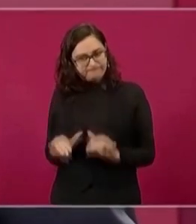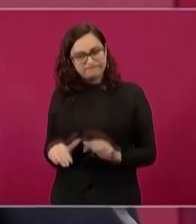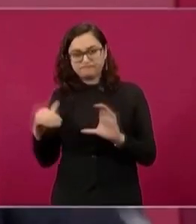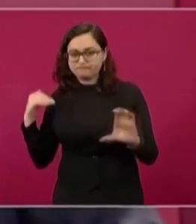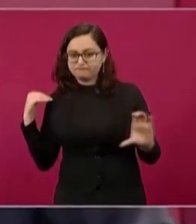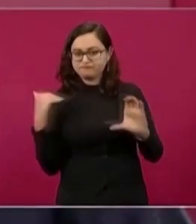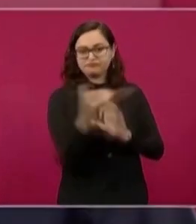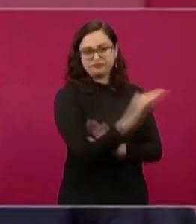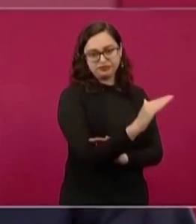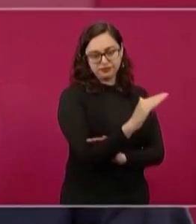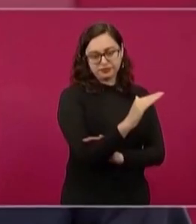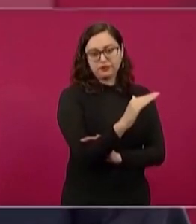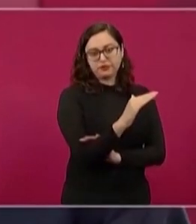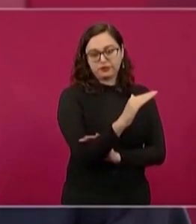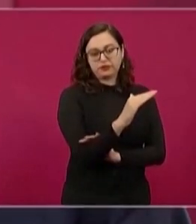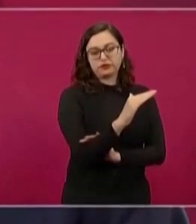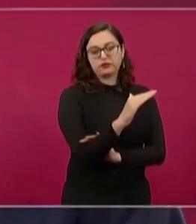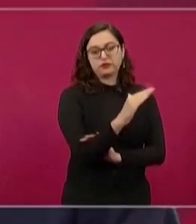pidiéndole que